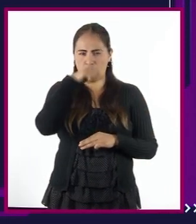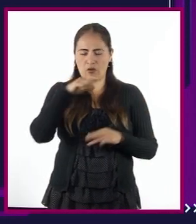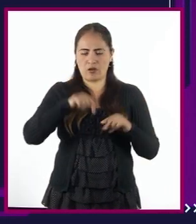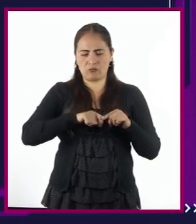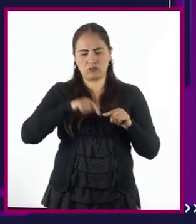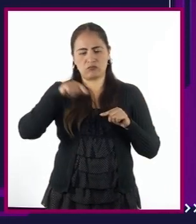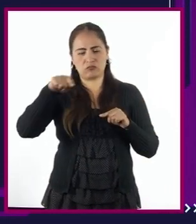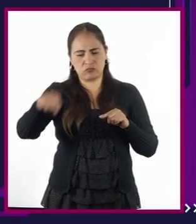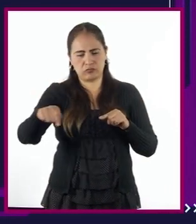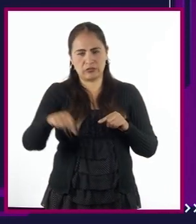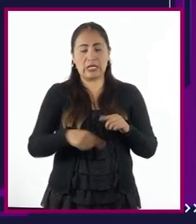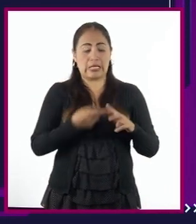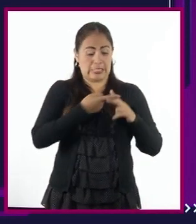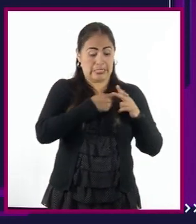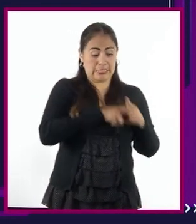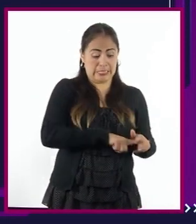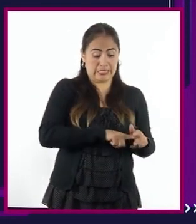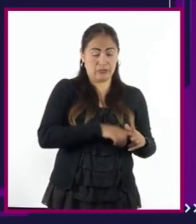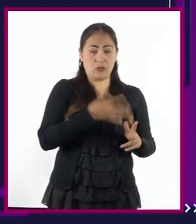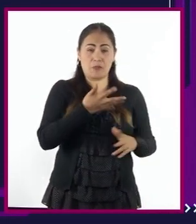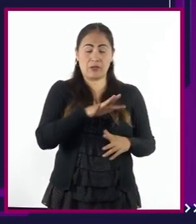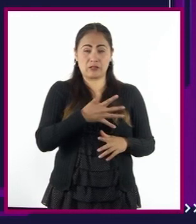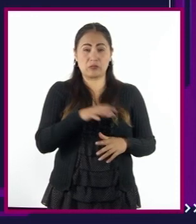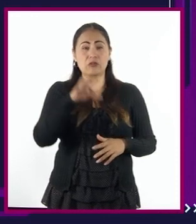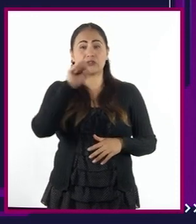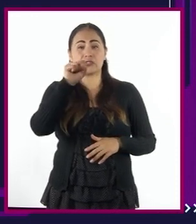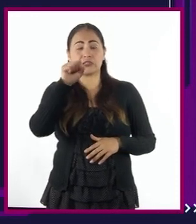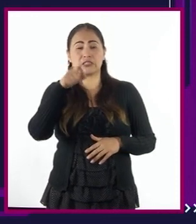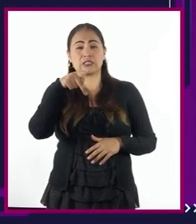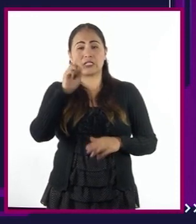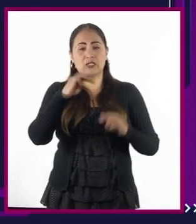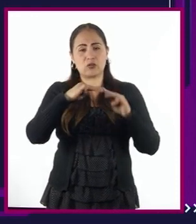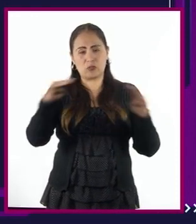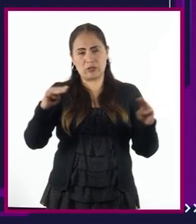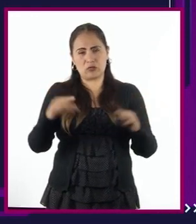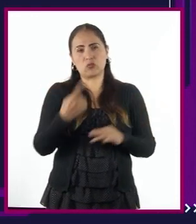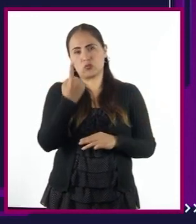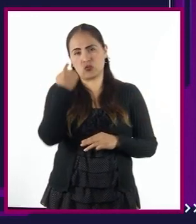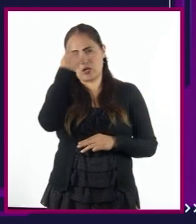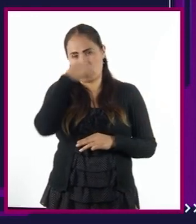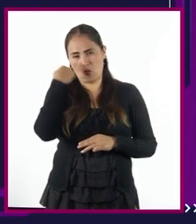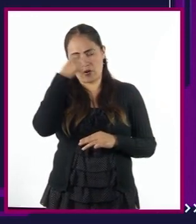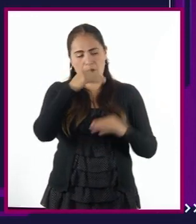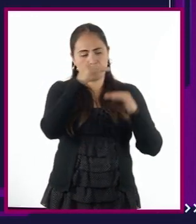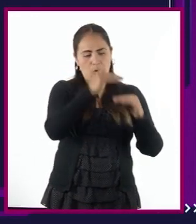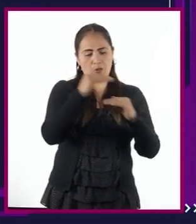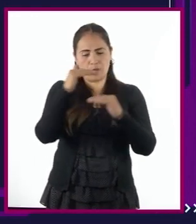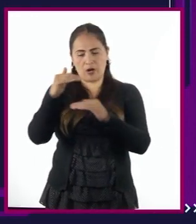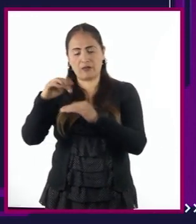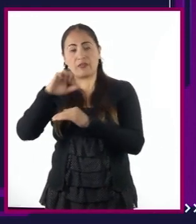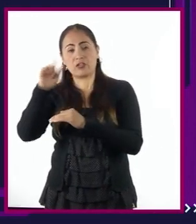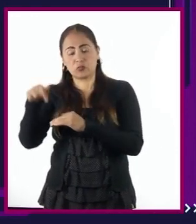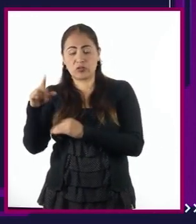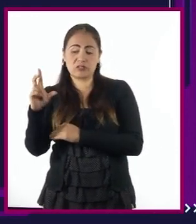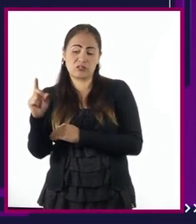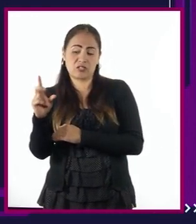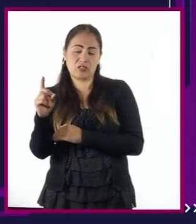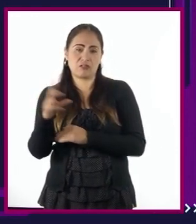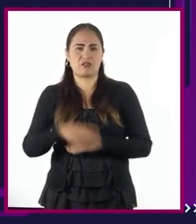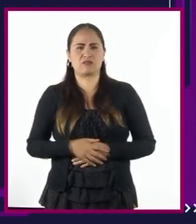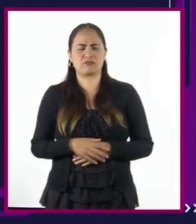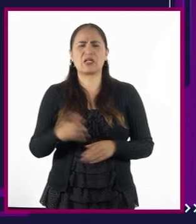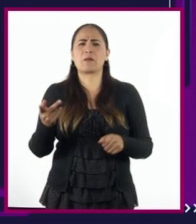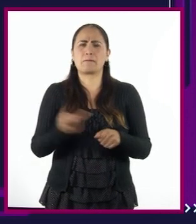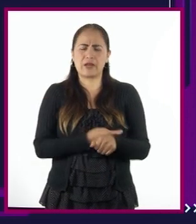inicio estaba avanzando alrededor de 60 kilómetros en cada hora. ¿Qué piensan que ocurrió entre